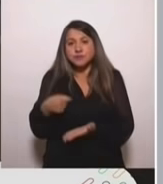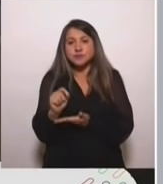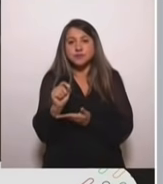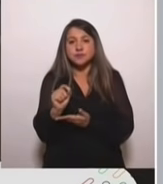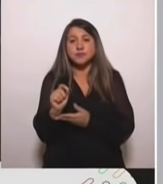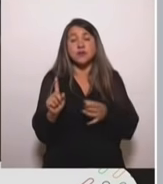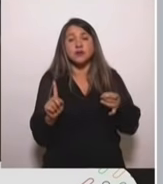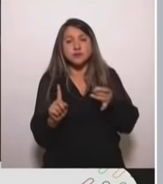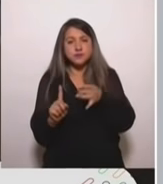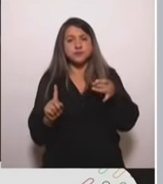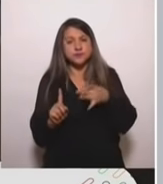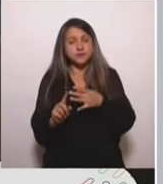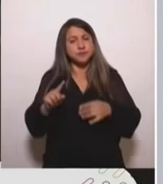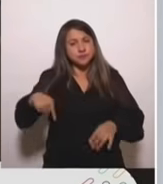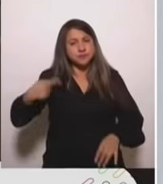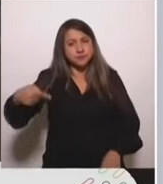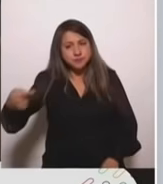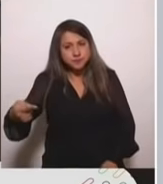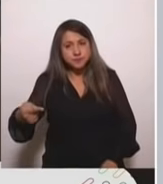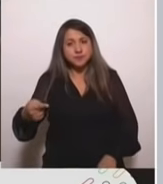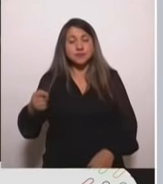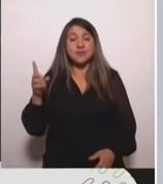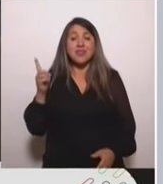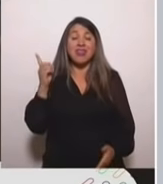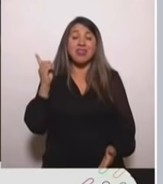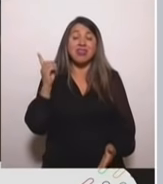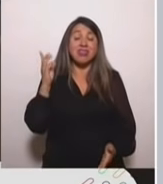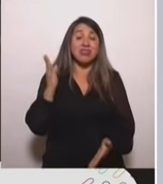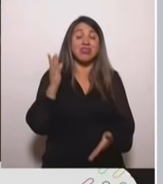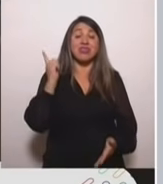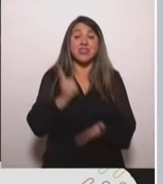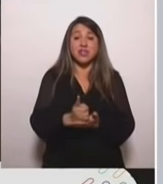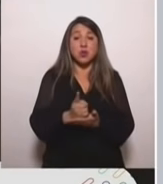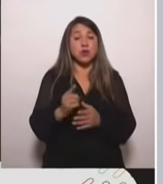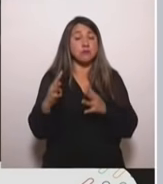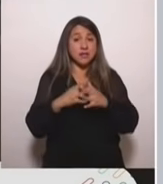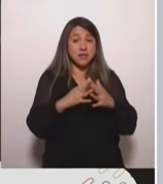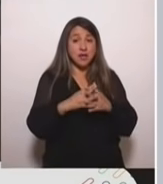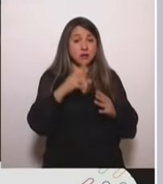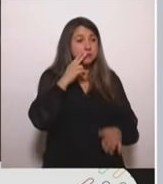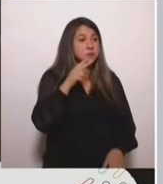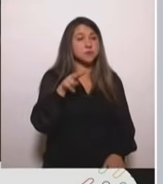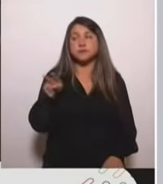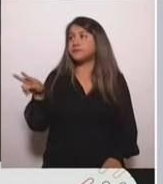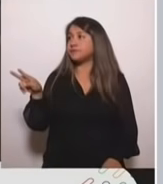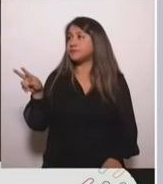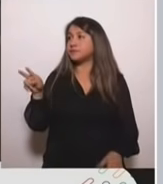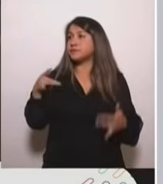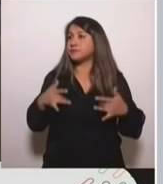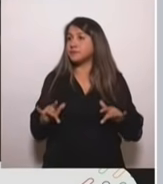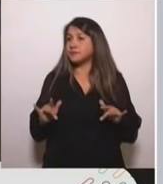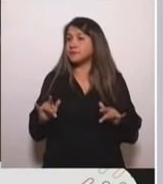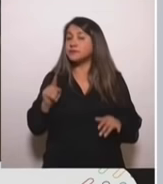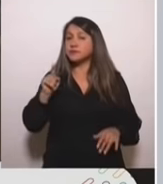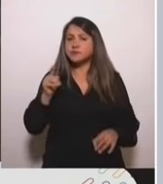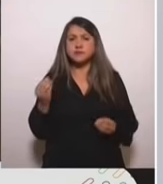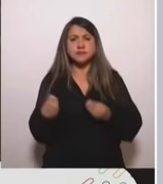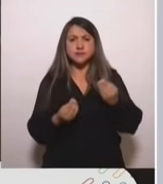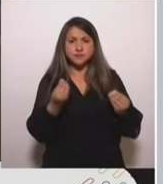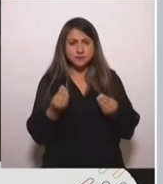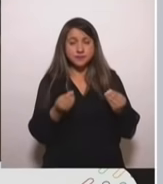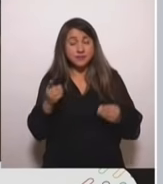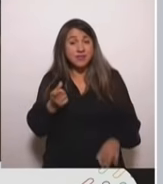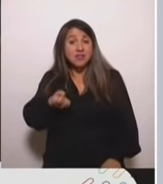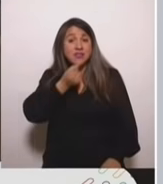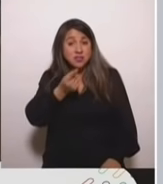actualmente, personas que llevan un año de prisión preventiva que aún no han sido juzgadas, que hay una formalización y que está la duda o no si finalmente van a